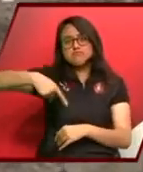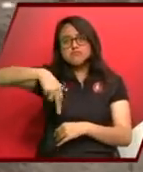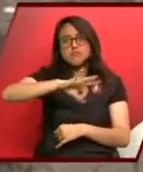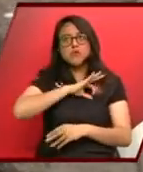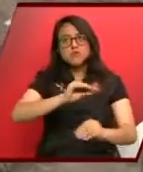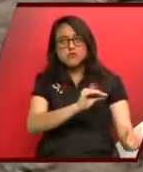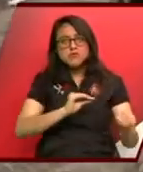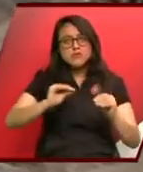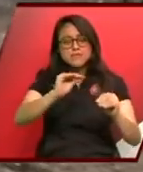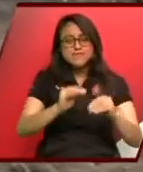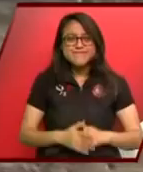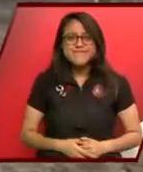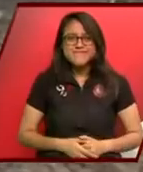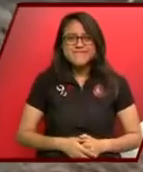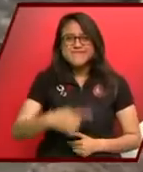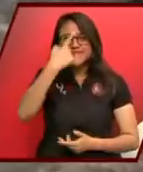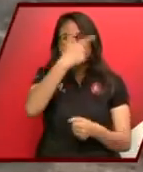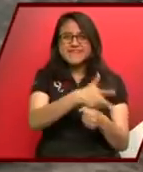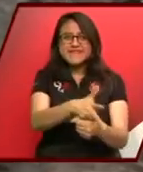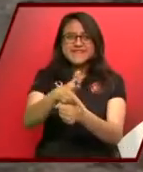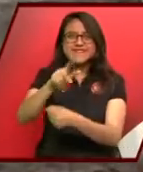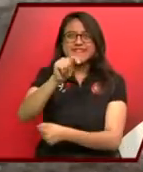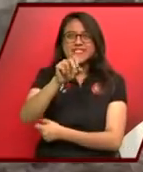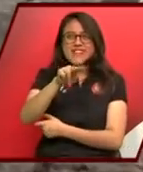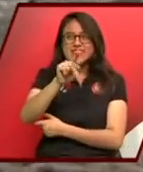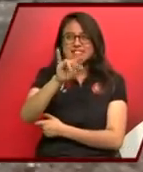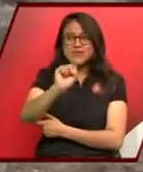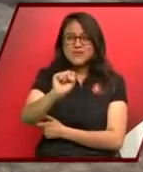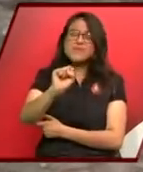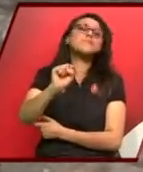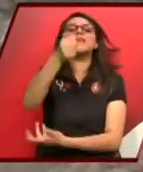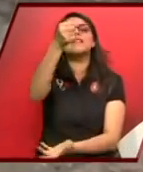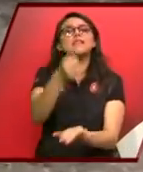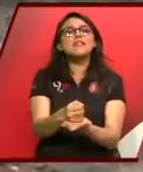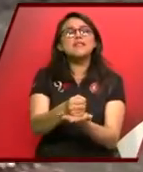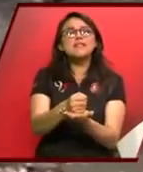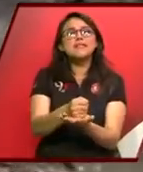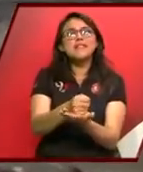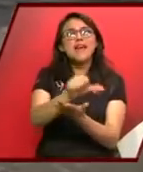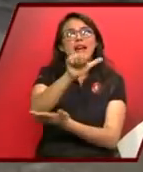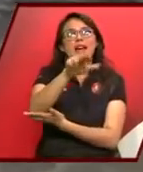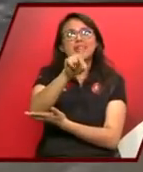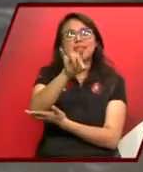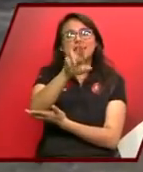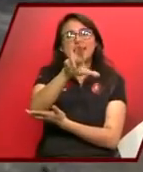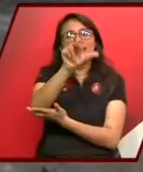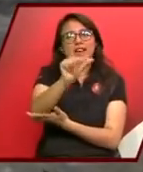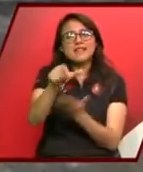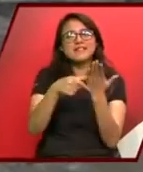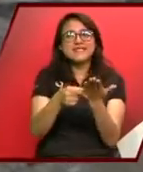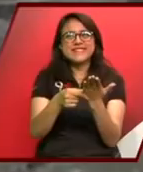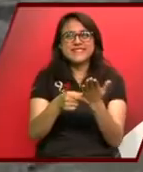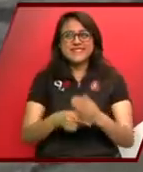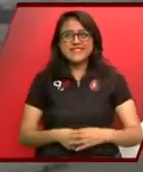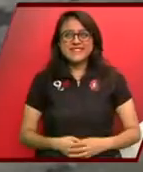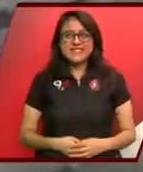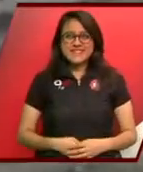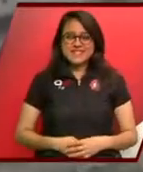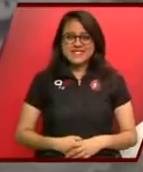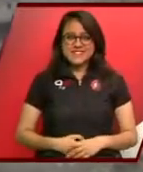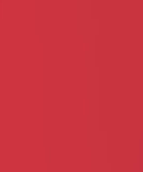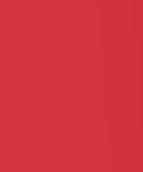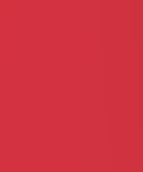aquí. Con imágenes de Tonatiuh Muñoz, para quien corresponda, Andrea Izquierdo.